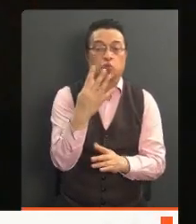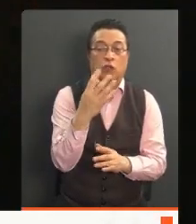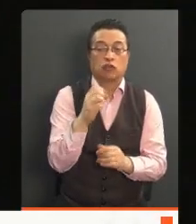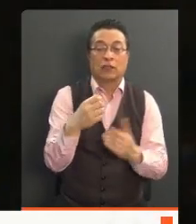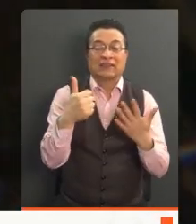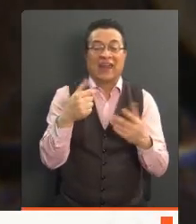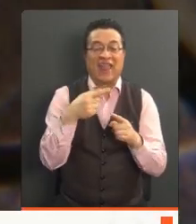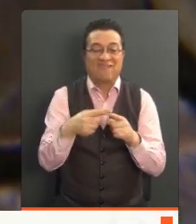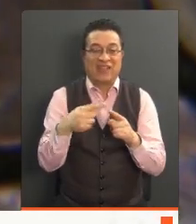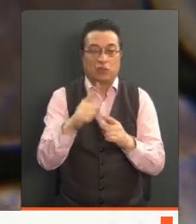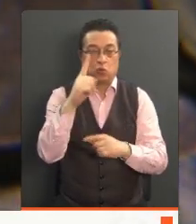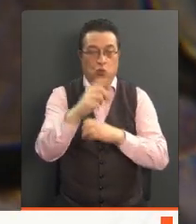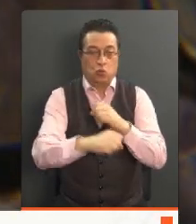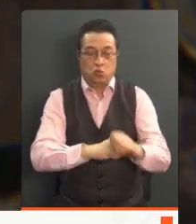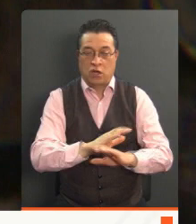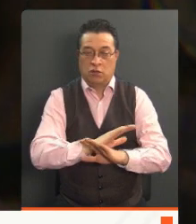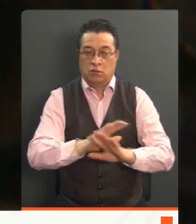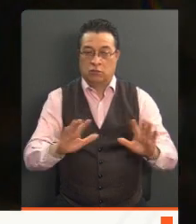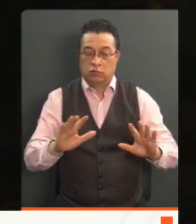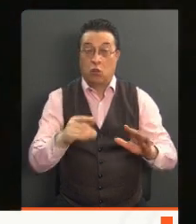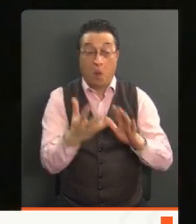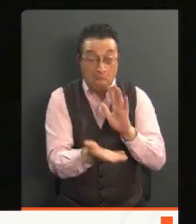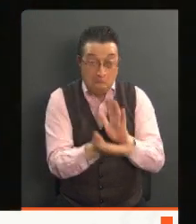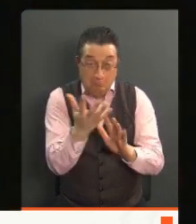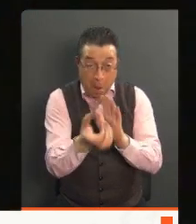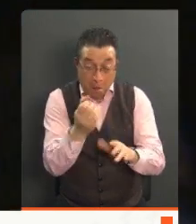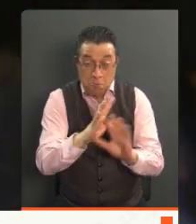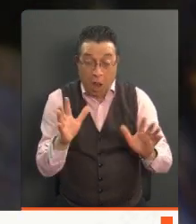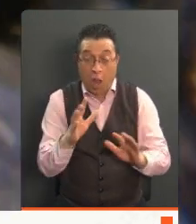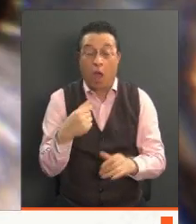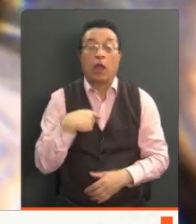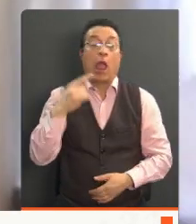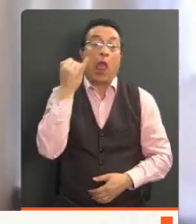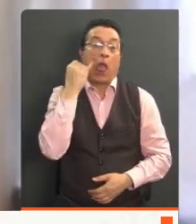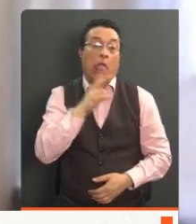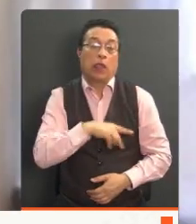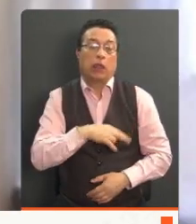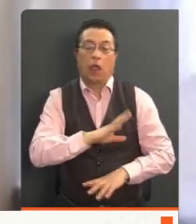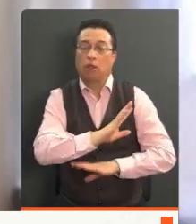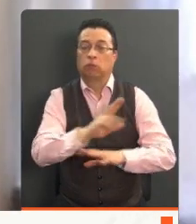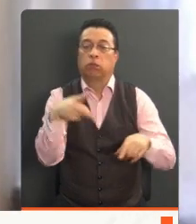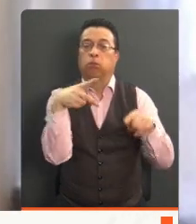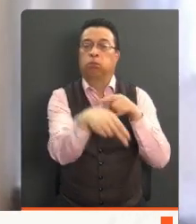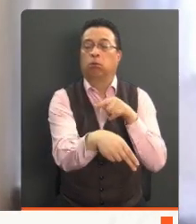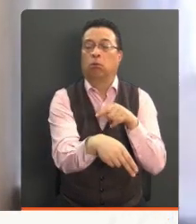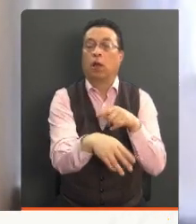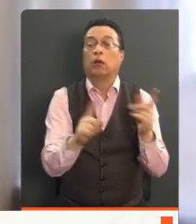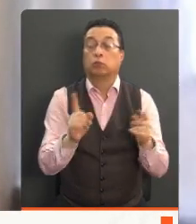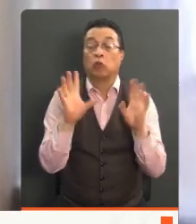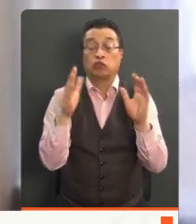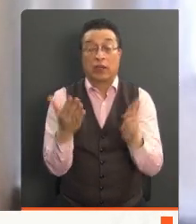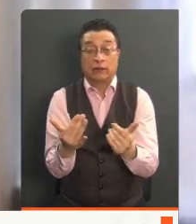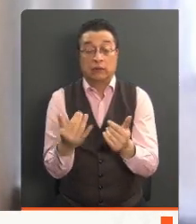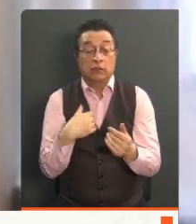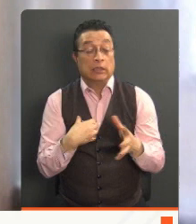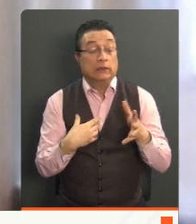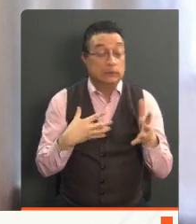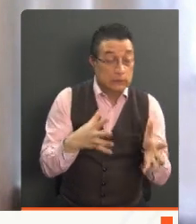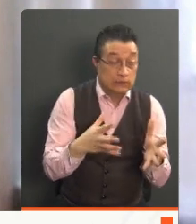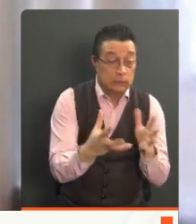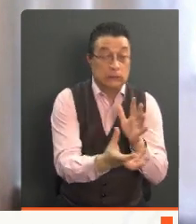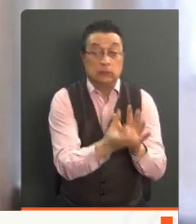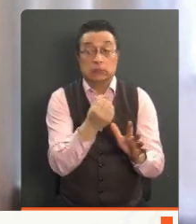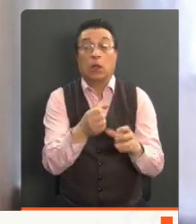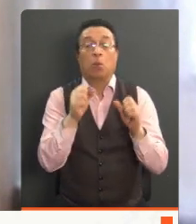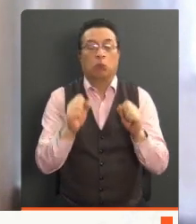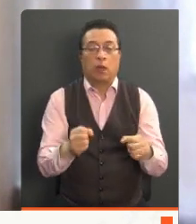plata en un año, sin perder el derecho a reajuste e intereses. Y eso hacía que si una familia necesitaba recurrir a esos ahorros y hacer un giro, podía